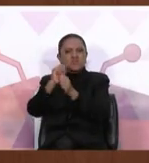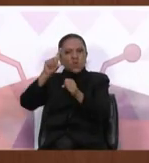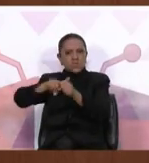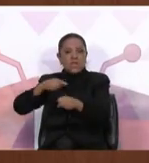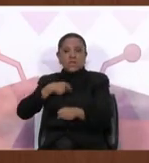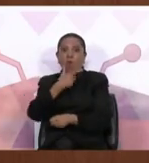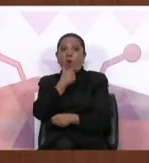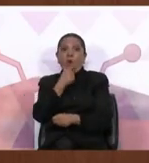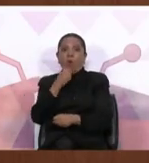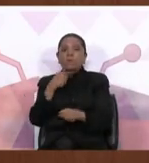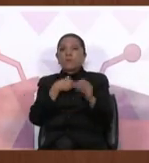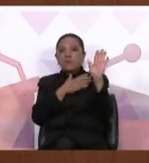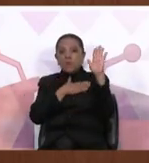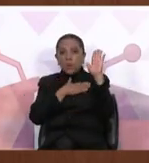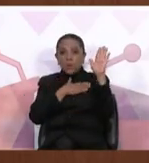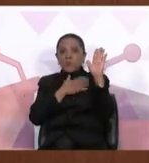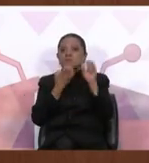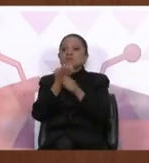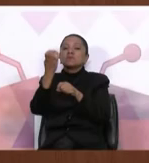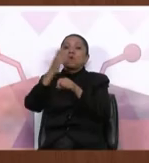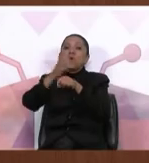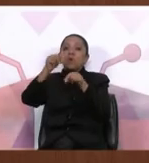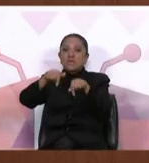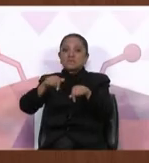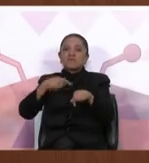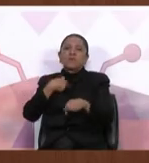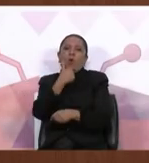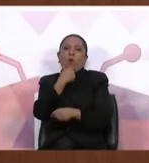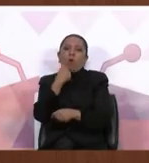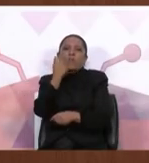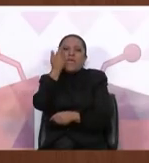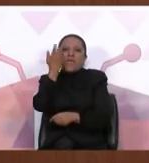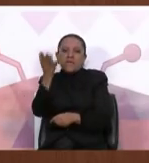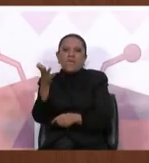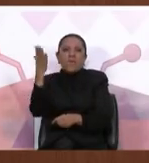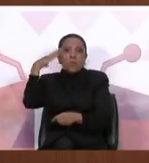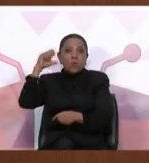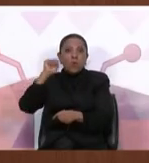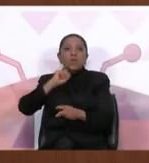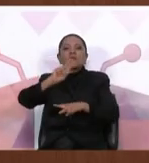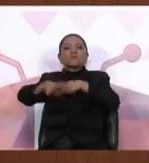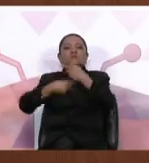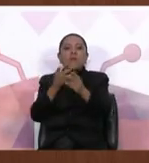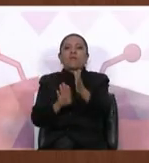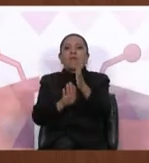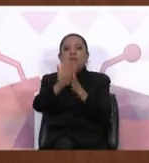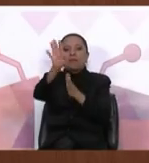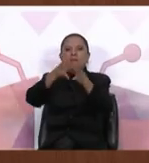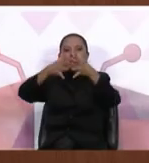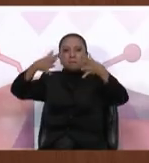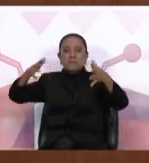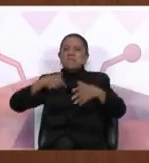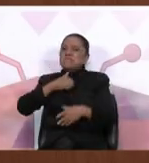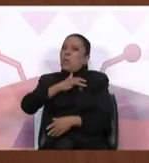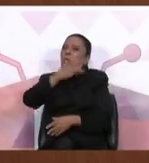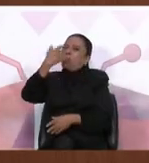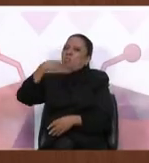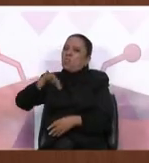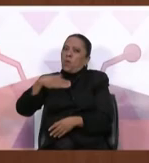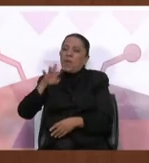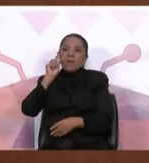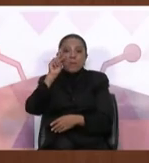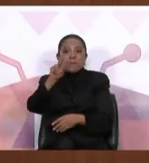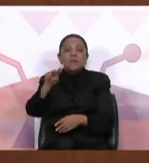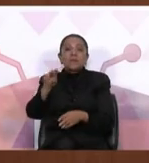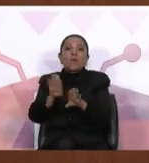comprometido con su estado soy un hombre que quiere que morelos vaya a la grandeza me duele ver cómo está mi estado recorre y lo